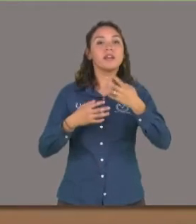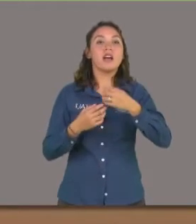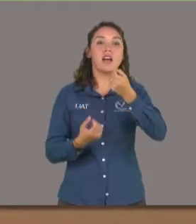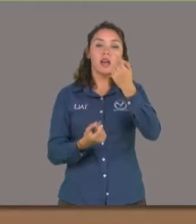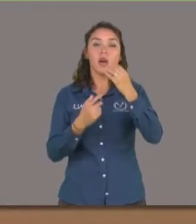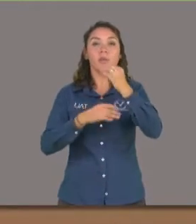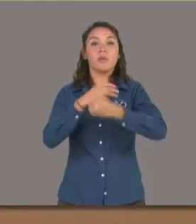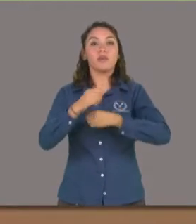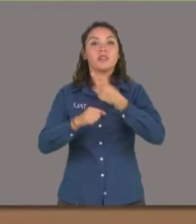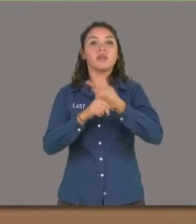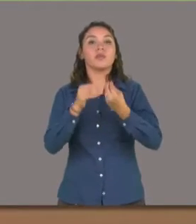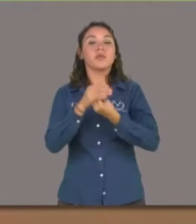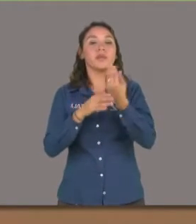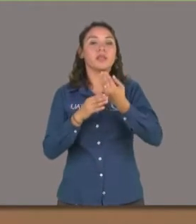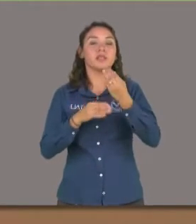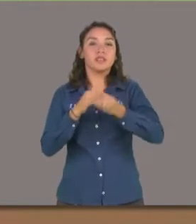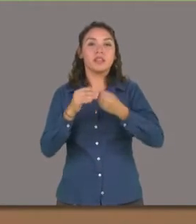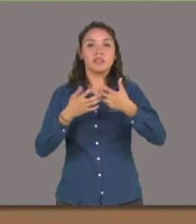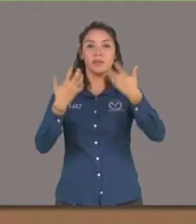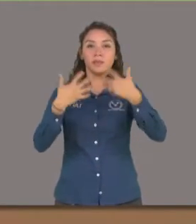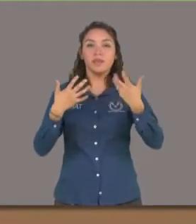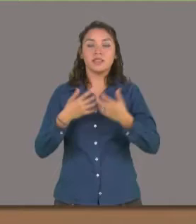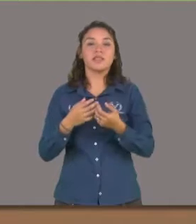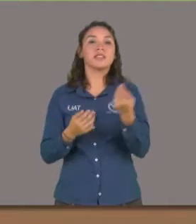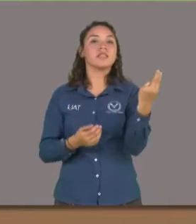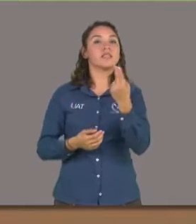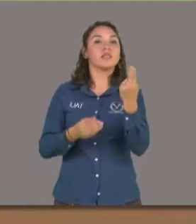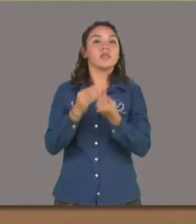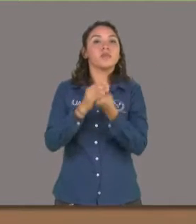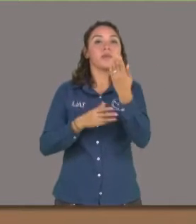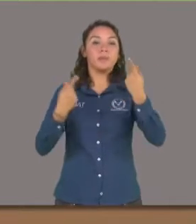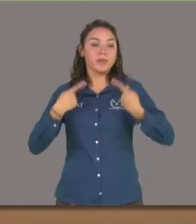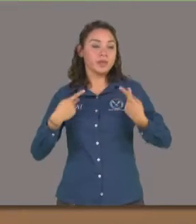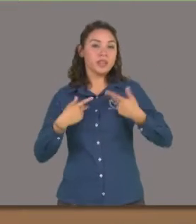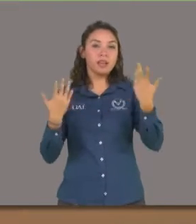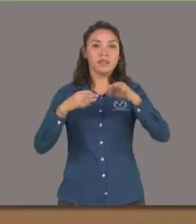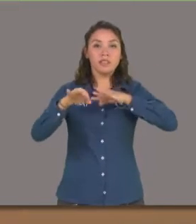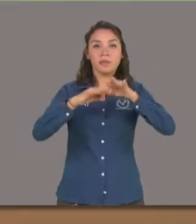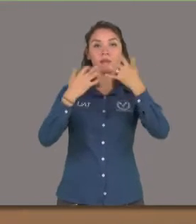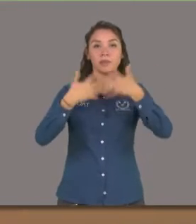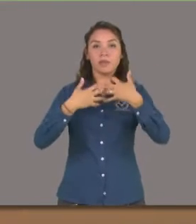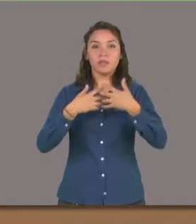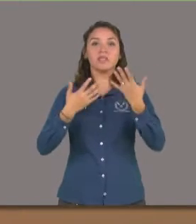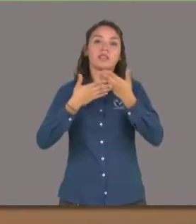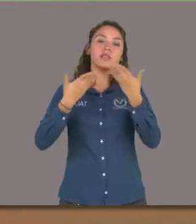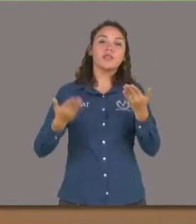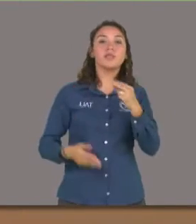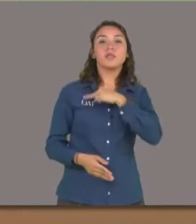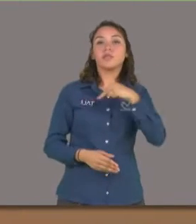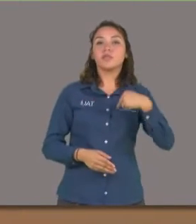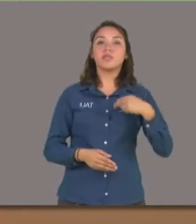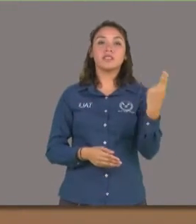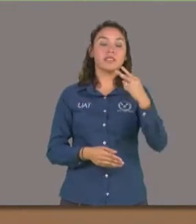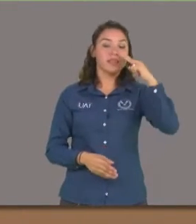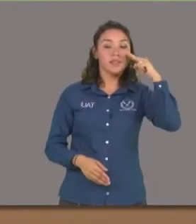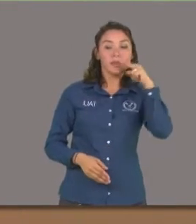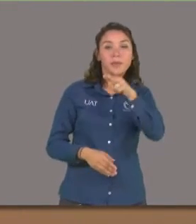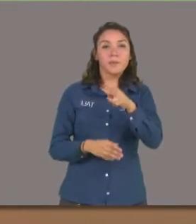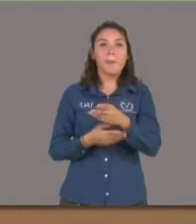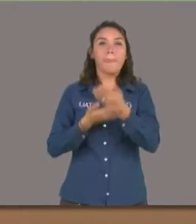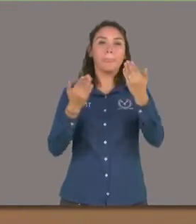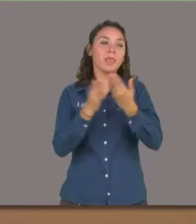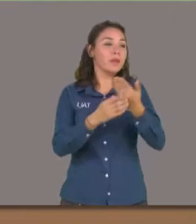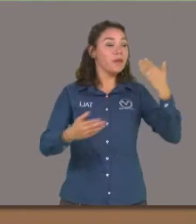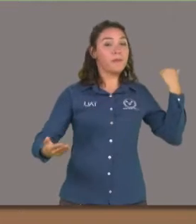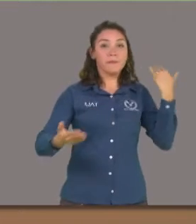mercados está obligando a generar nuevas oportunidades de empleo. La única forma de generar nuevas oportunidades de empleo